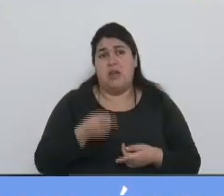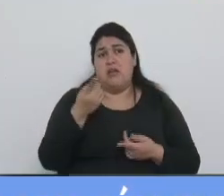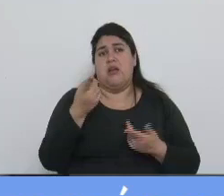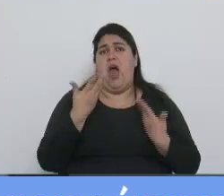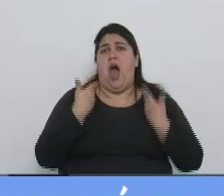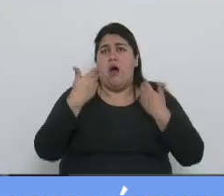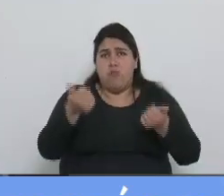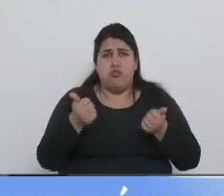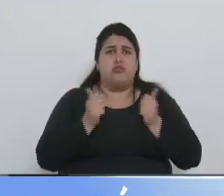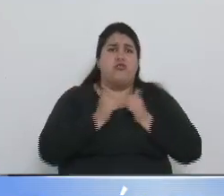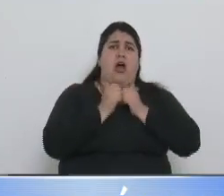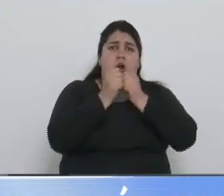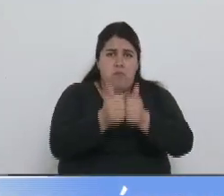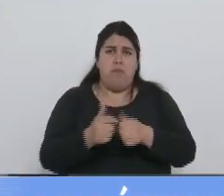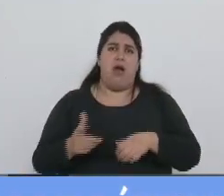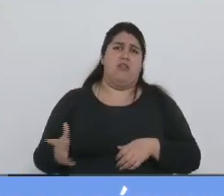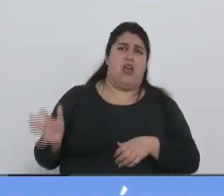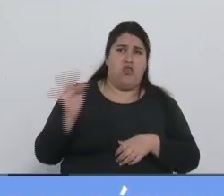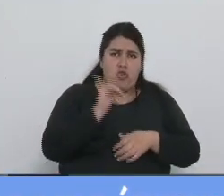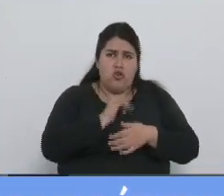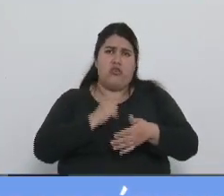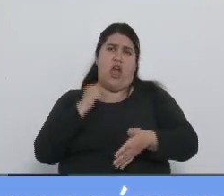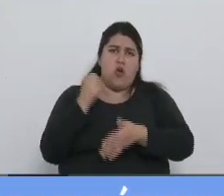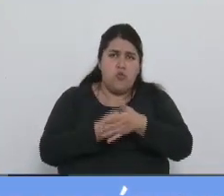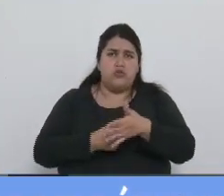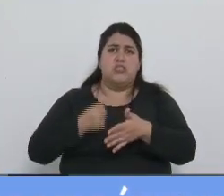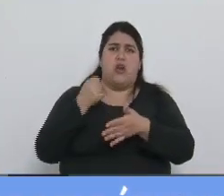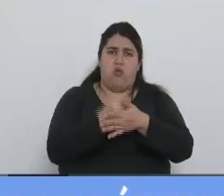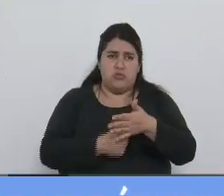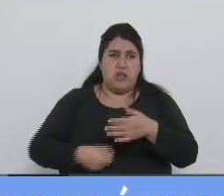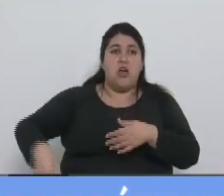la lucha de todos esos, que puedan